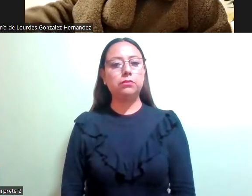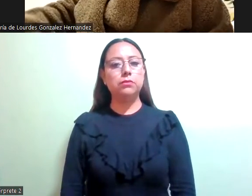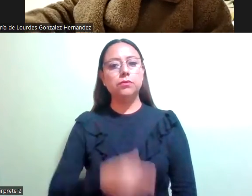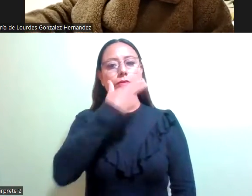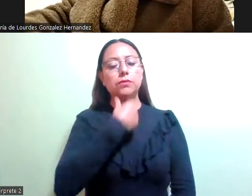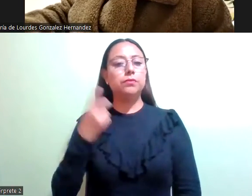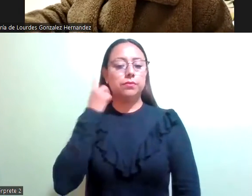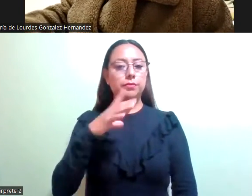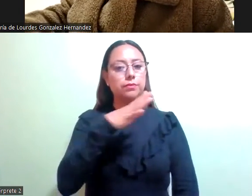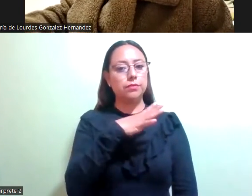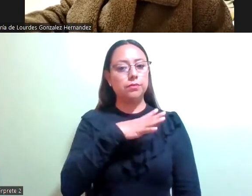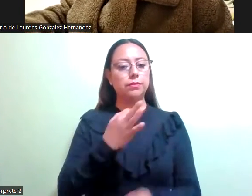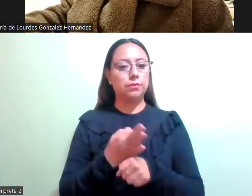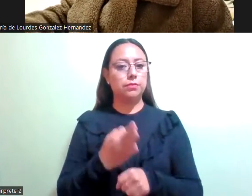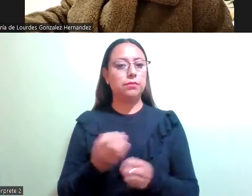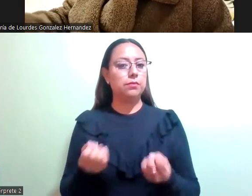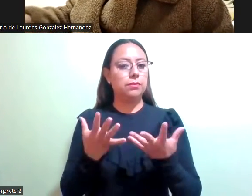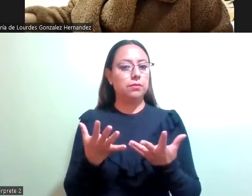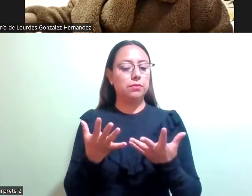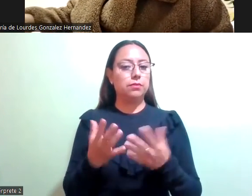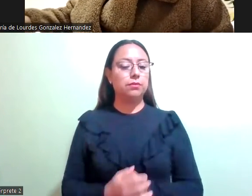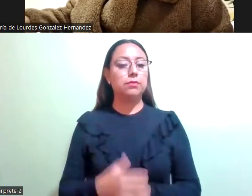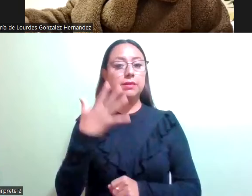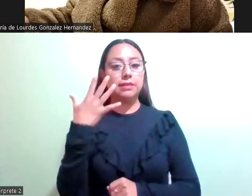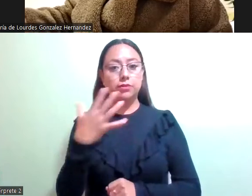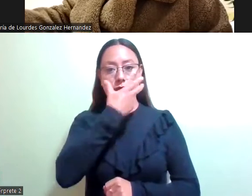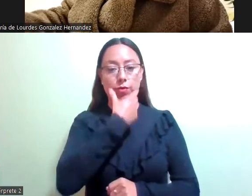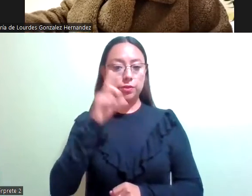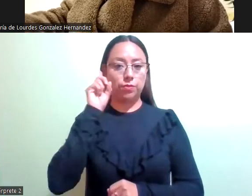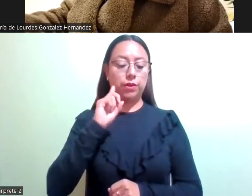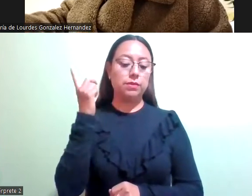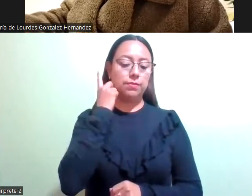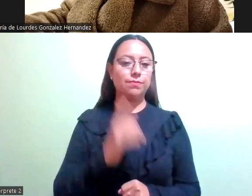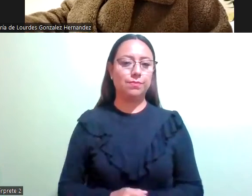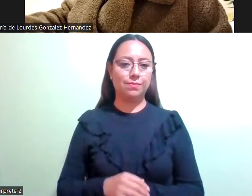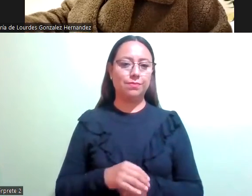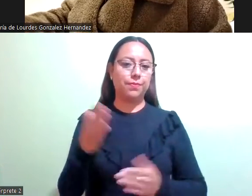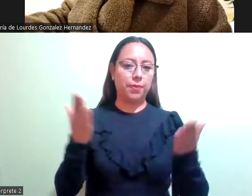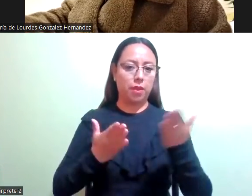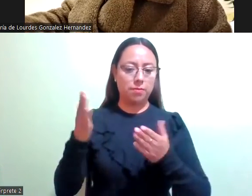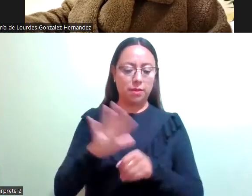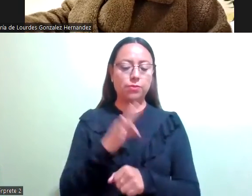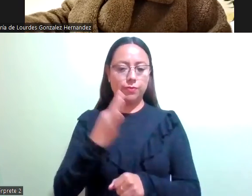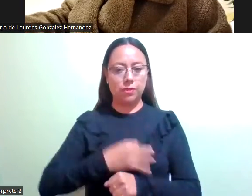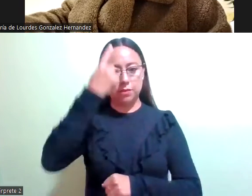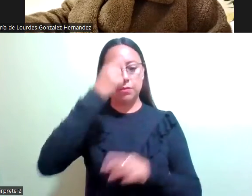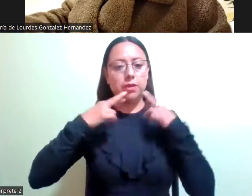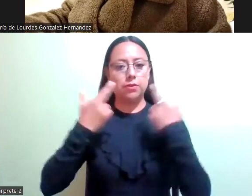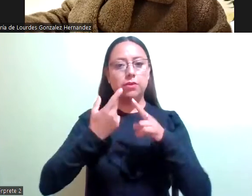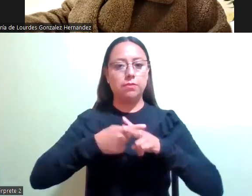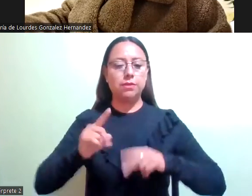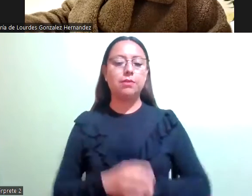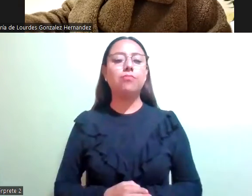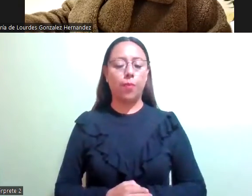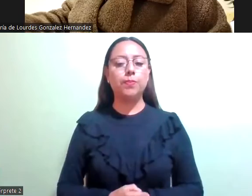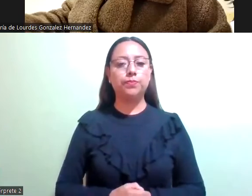Diputado, hay 5 diputadas y diputados. Hay quórum. Gracias, diputada. Se abre la